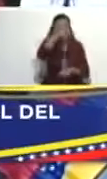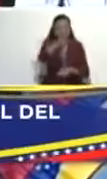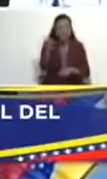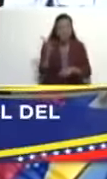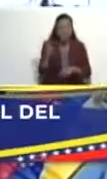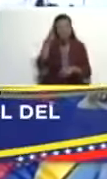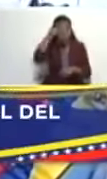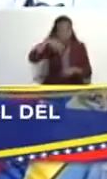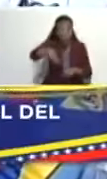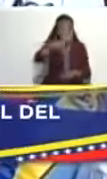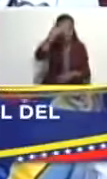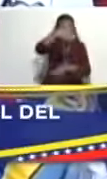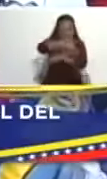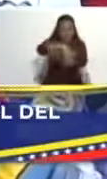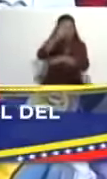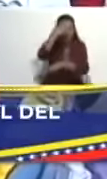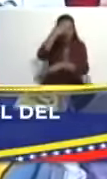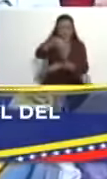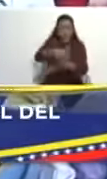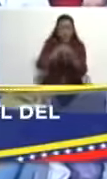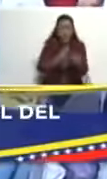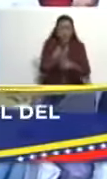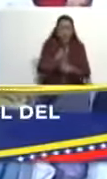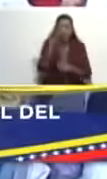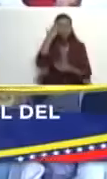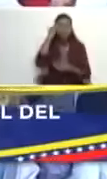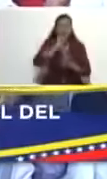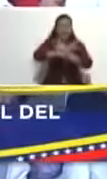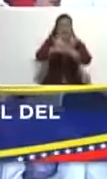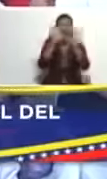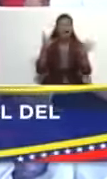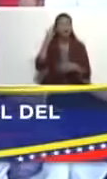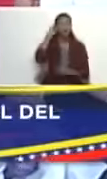ese pueblo que está en las calles sabe, lo sabe muy bien.